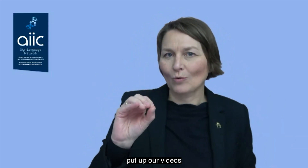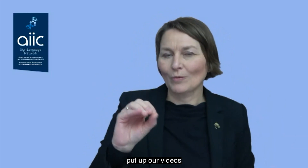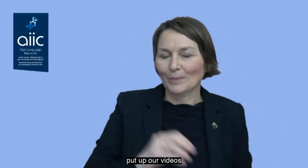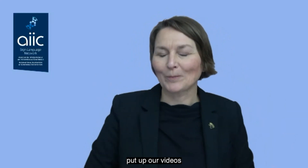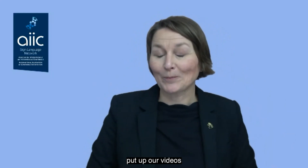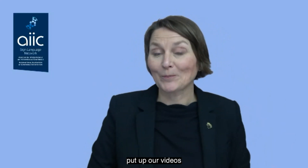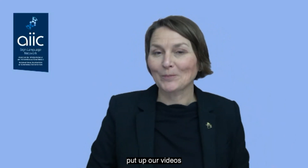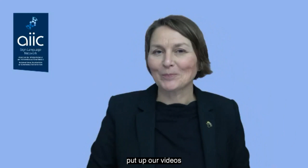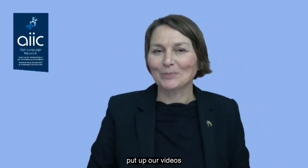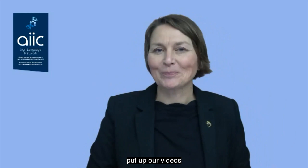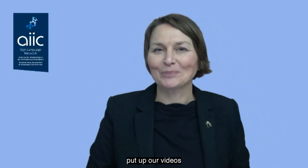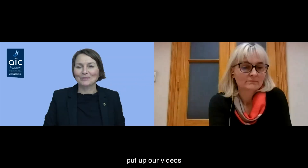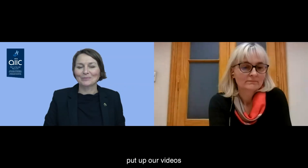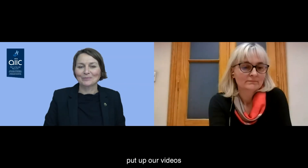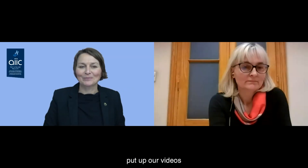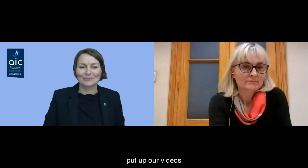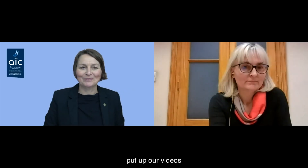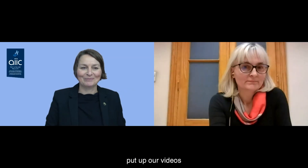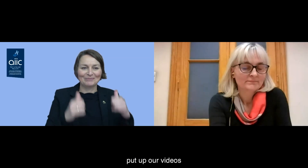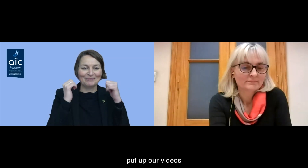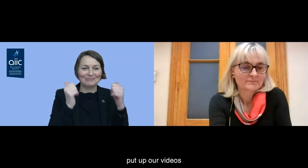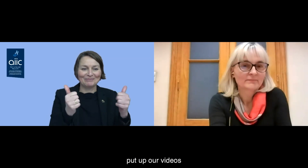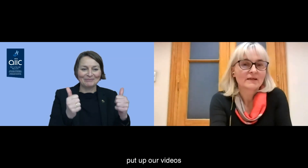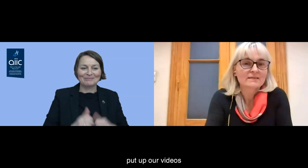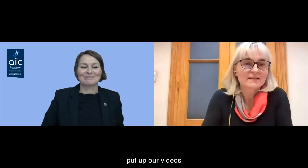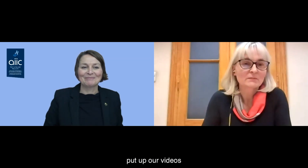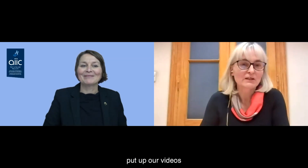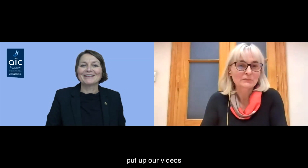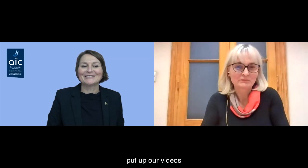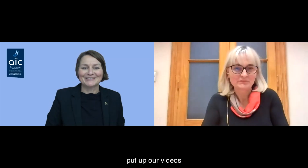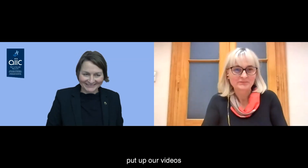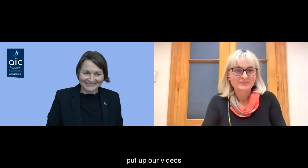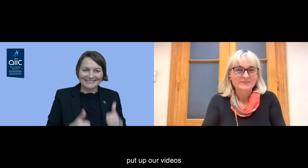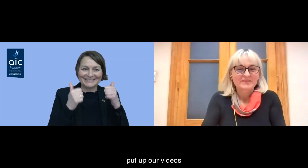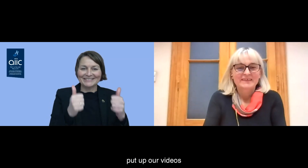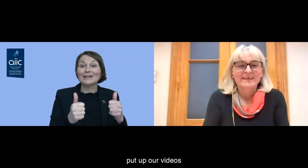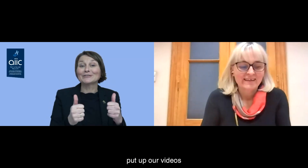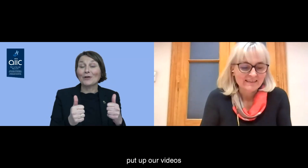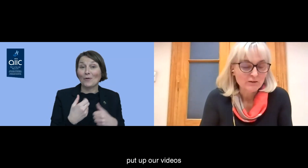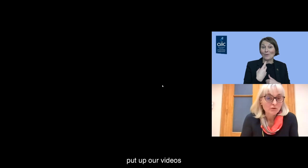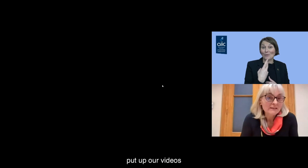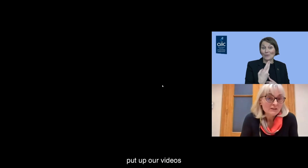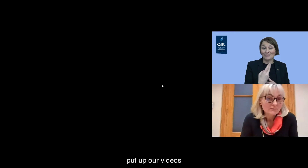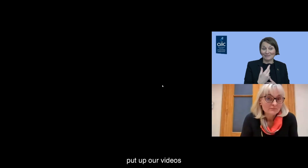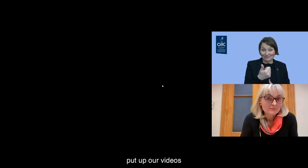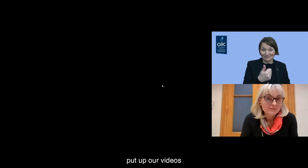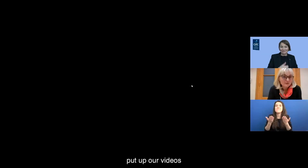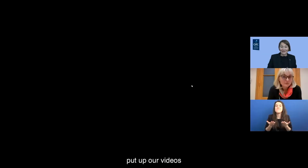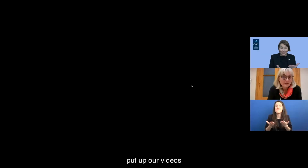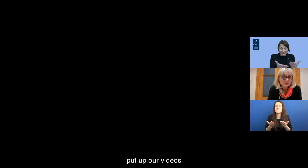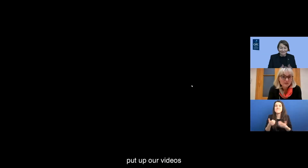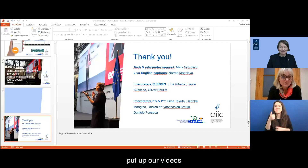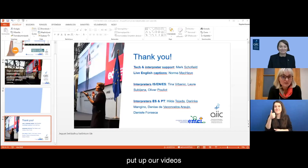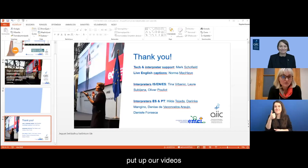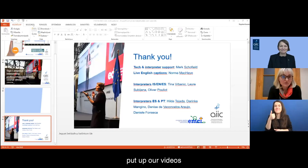la pantalla los videos, Ildiko, por favor? Ildiko, Yes, I'm here. aquí estoy. And according to